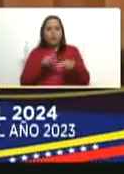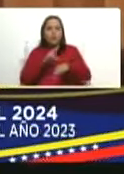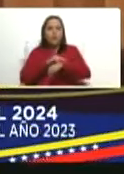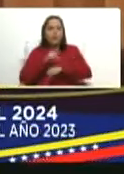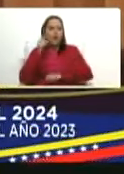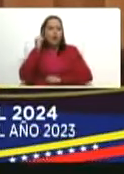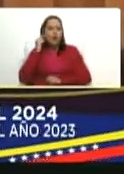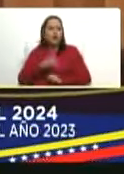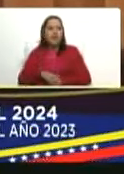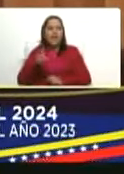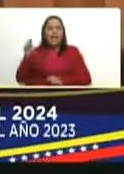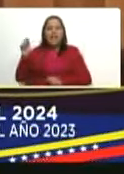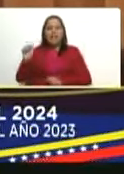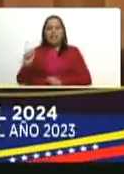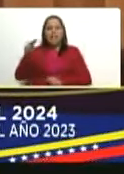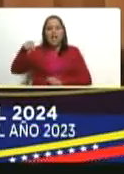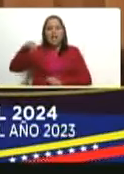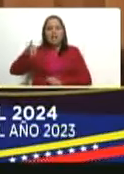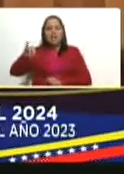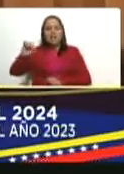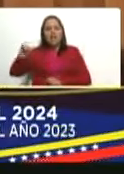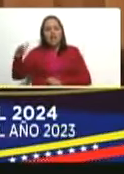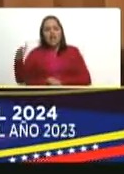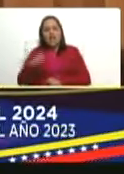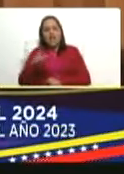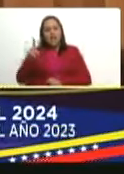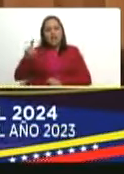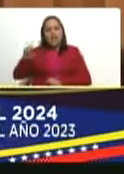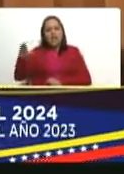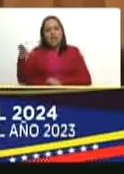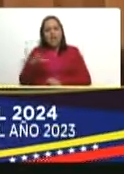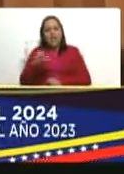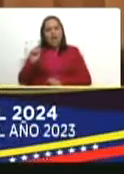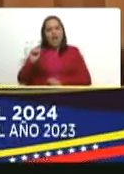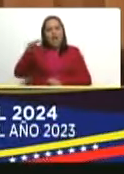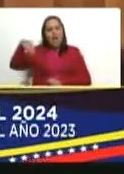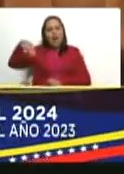Tania D'Amelio, de Las Tunitas, La Guaira,